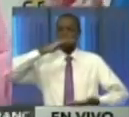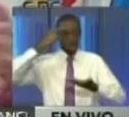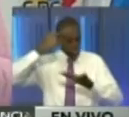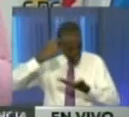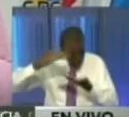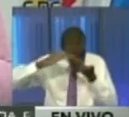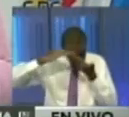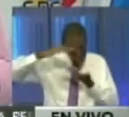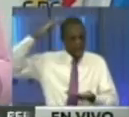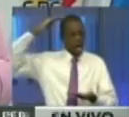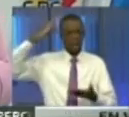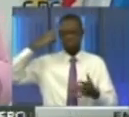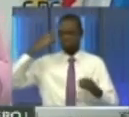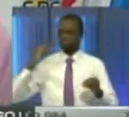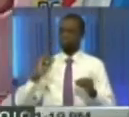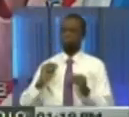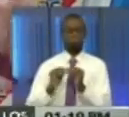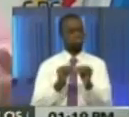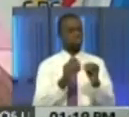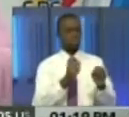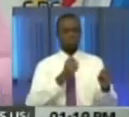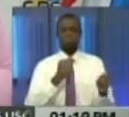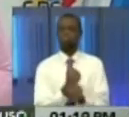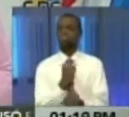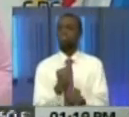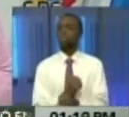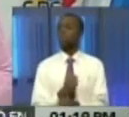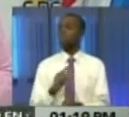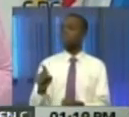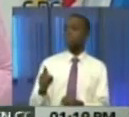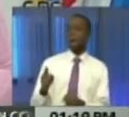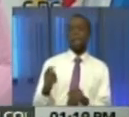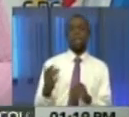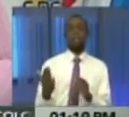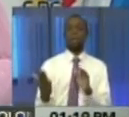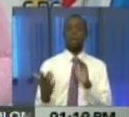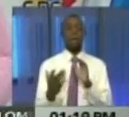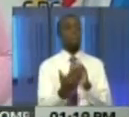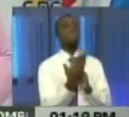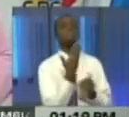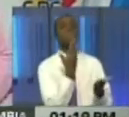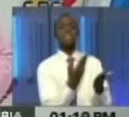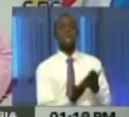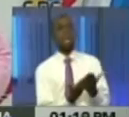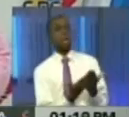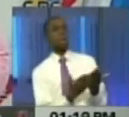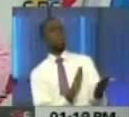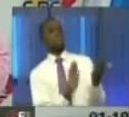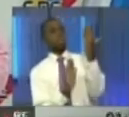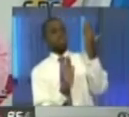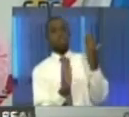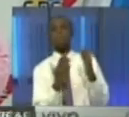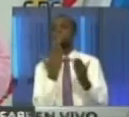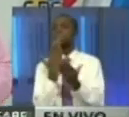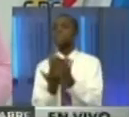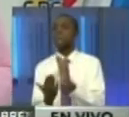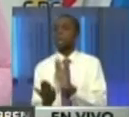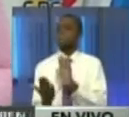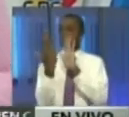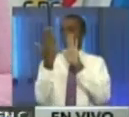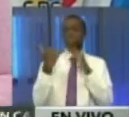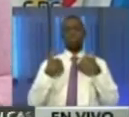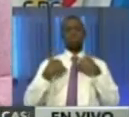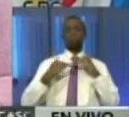brillante, para responder ante los retos que tiene. Sin embargo, es importante y es bueno